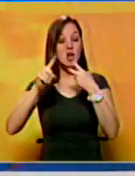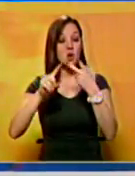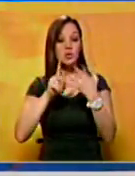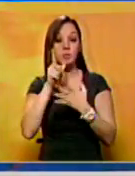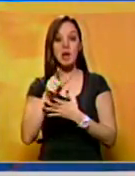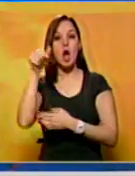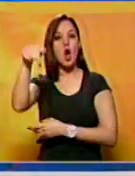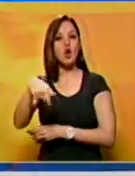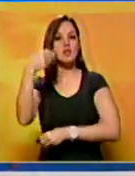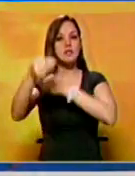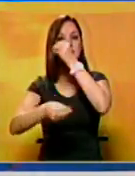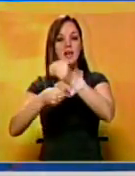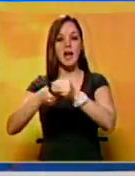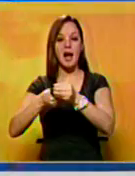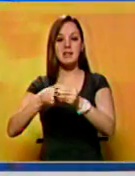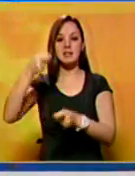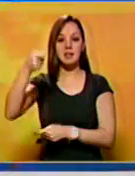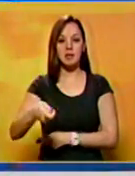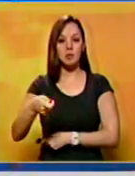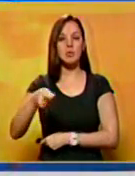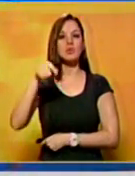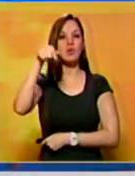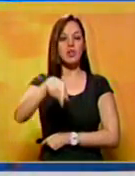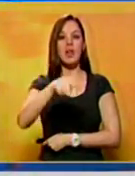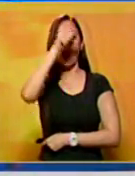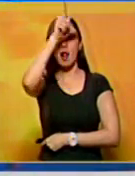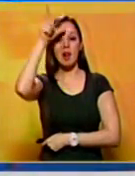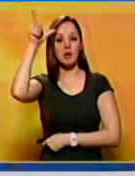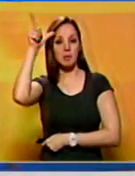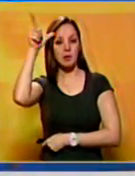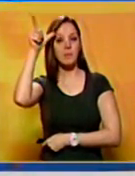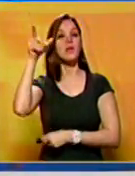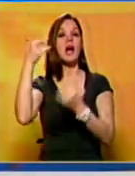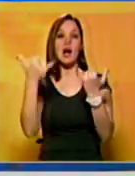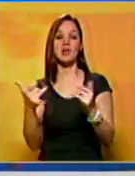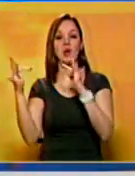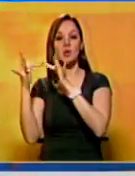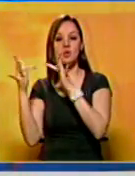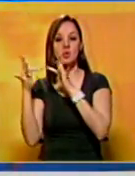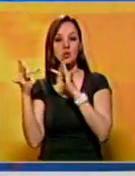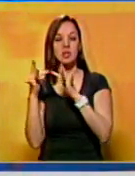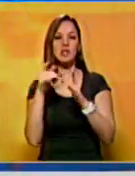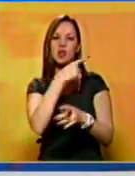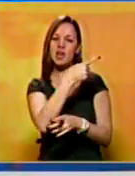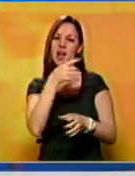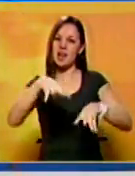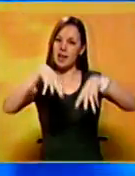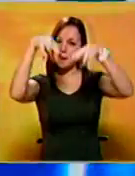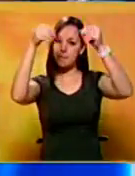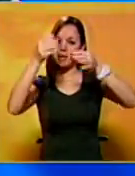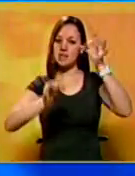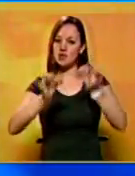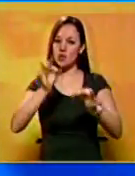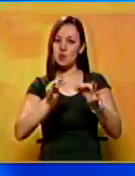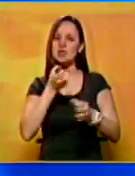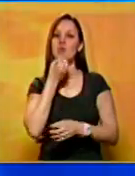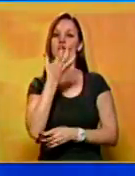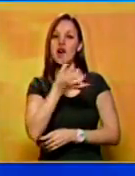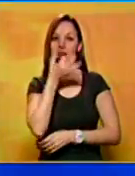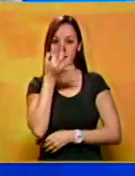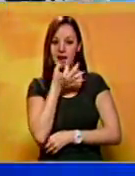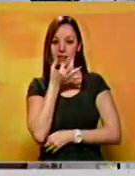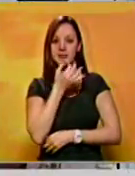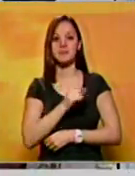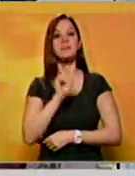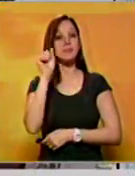la audiencia preliminar de Leopoldo López. Victoria Joseph se encuentra en el Palacio de Justicia y nos tiene más información. Buenas tardes. Sí, así